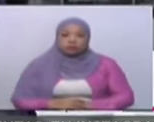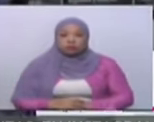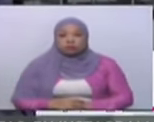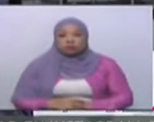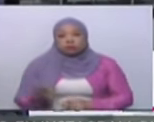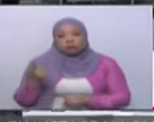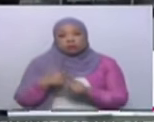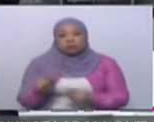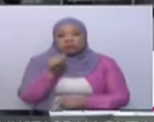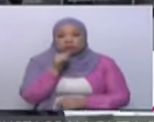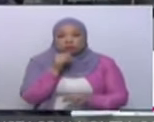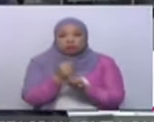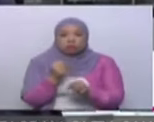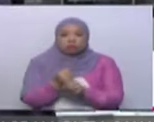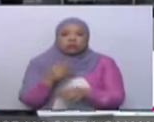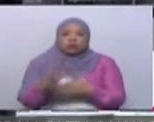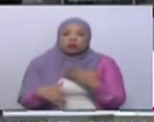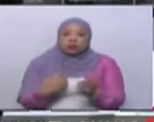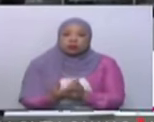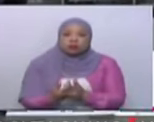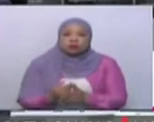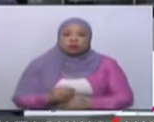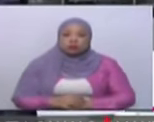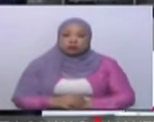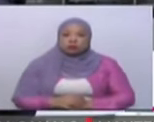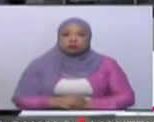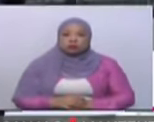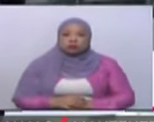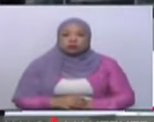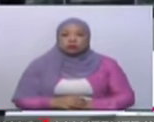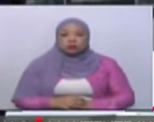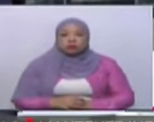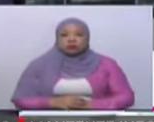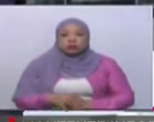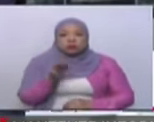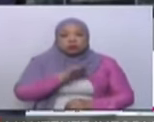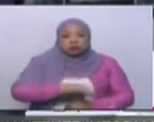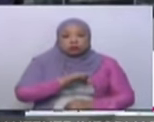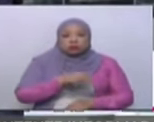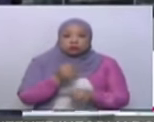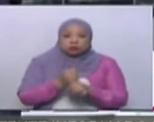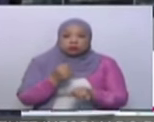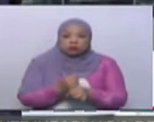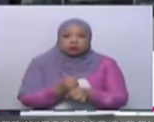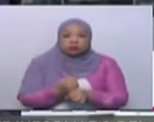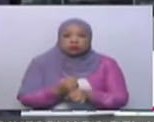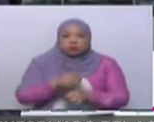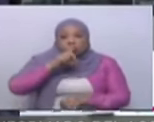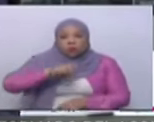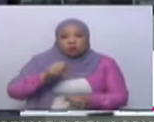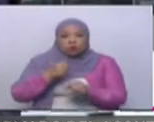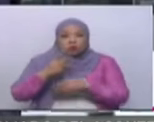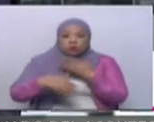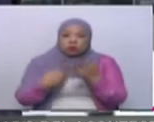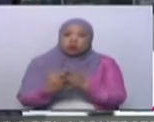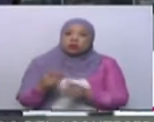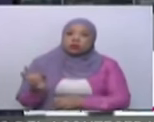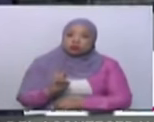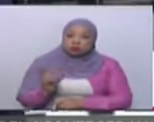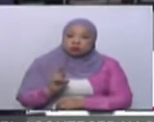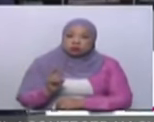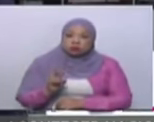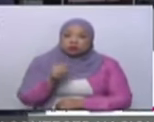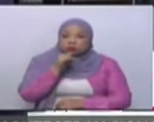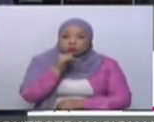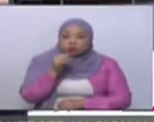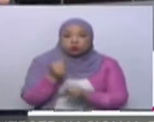otro enemigo es más interno que externo. Y a veces hacen simbiosis, que es el enemigo de los enchufados. Así lo ha